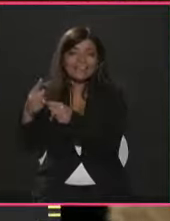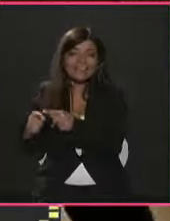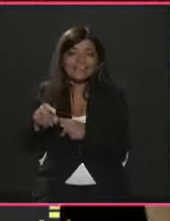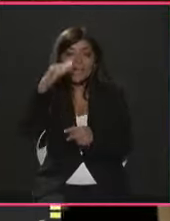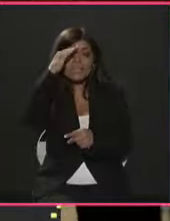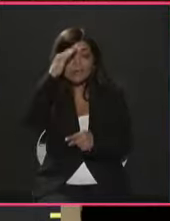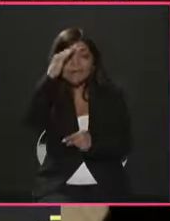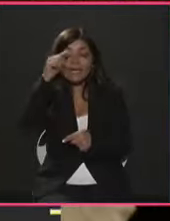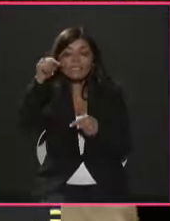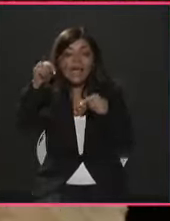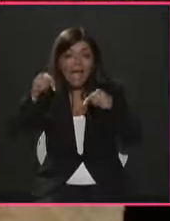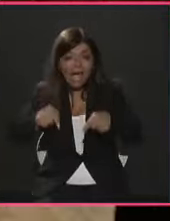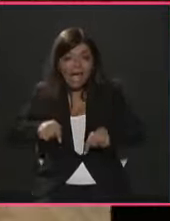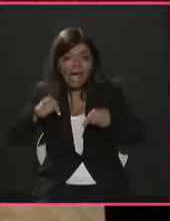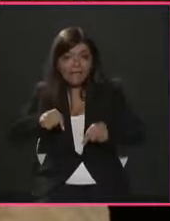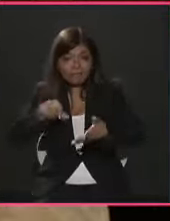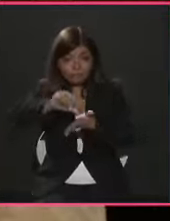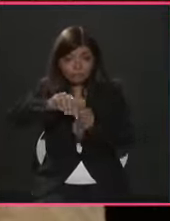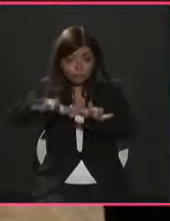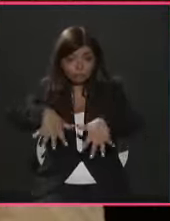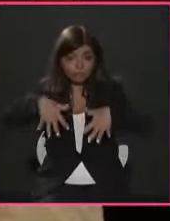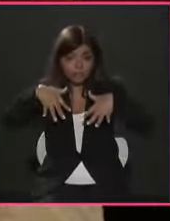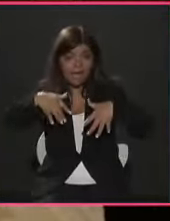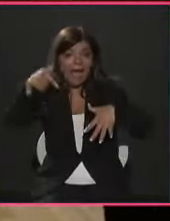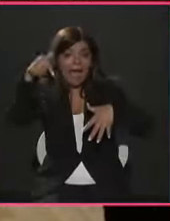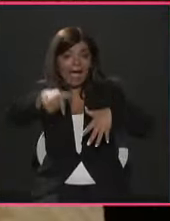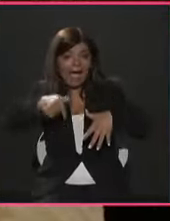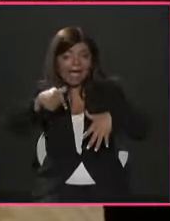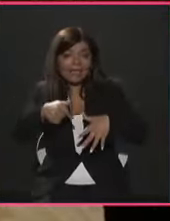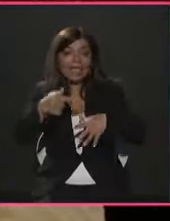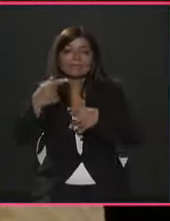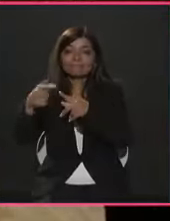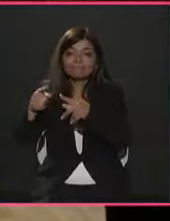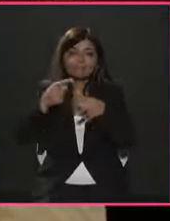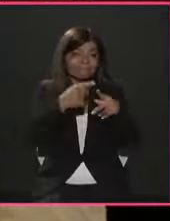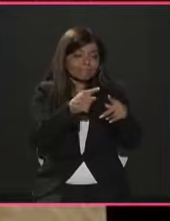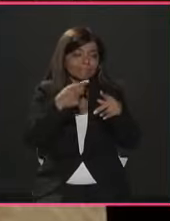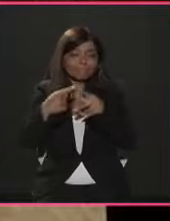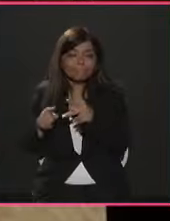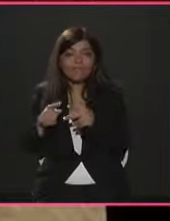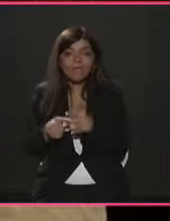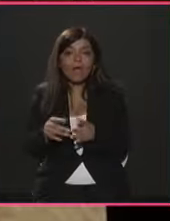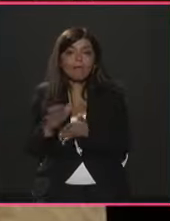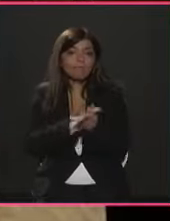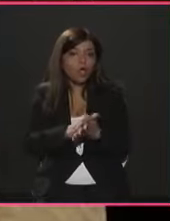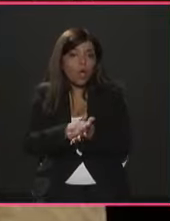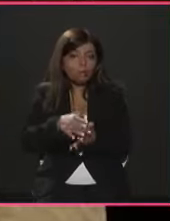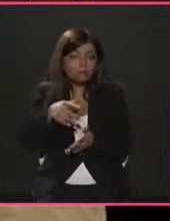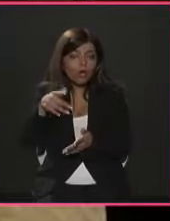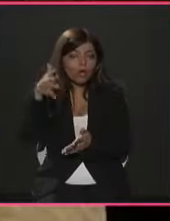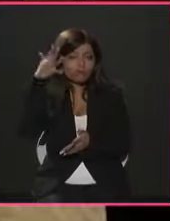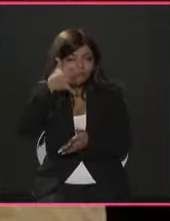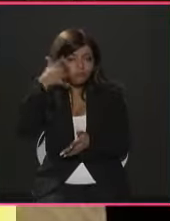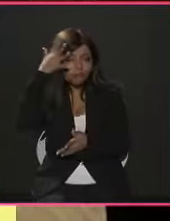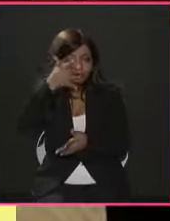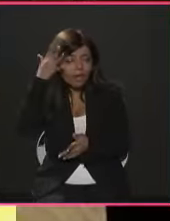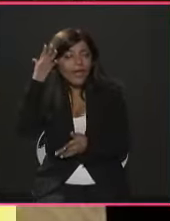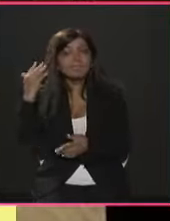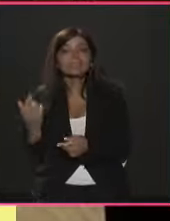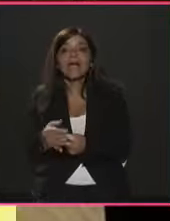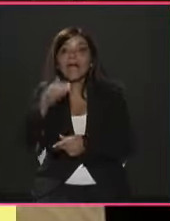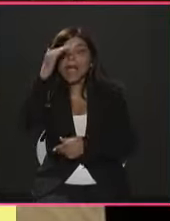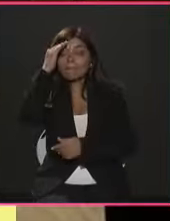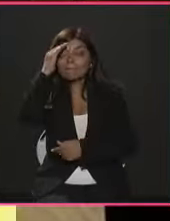experiencias aquí no es solo eh es podrán van ser testigos eh de los conocimientos de las charlas que se